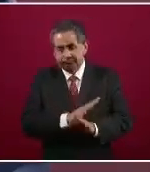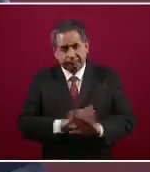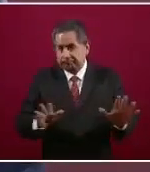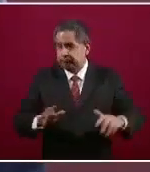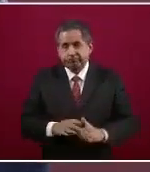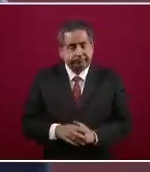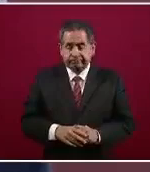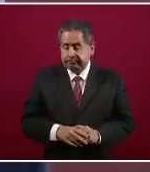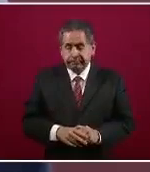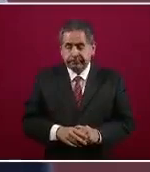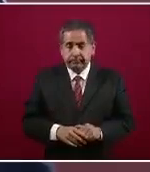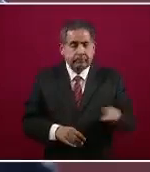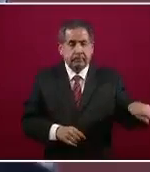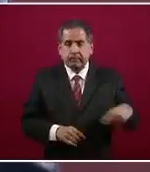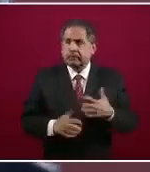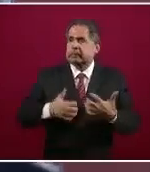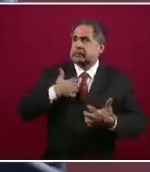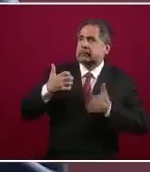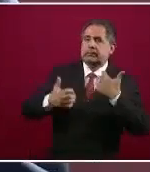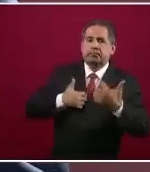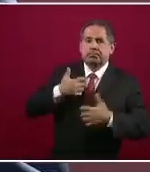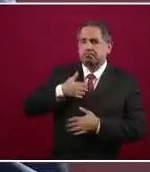y entonces no quieren